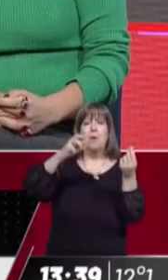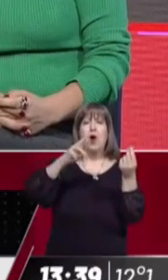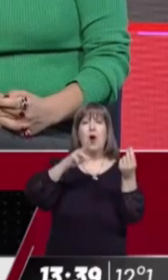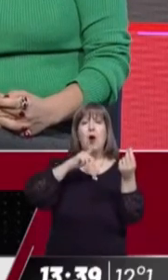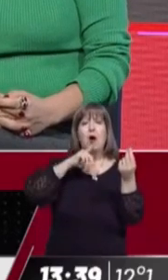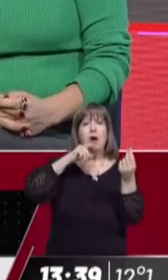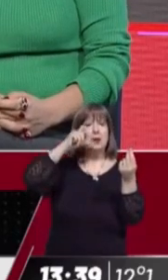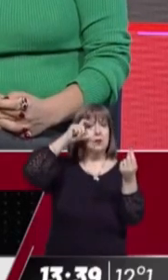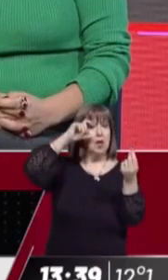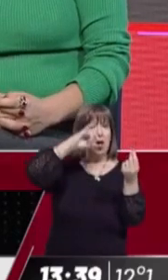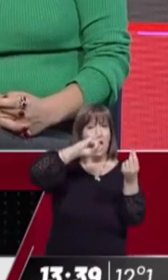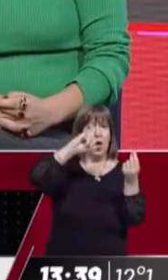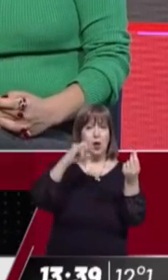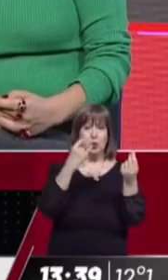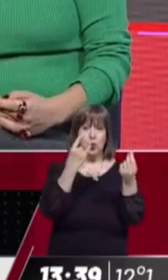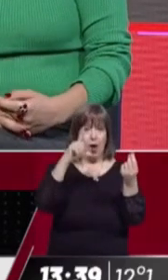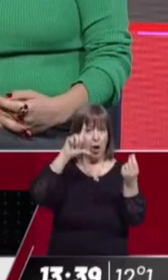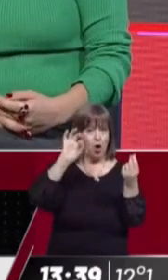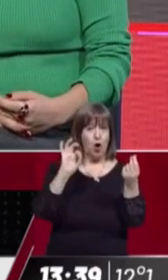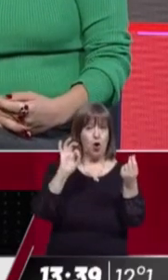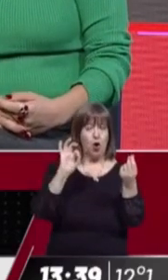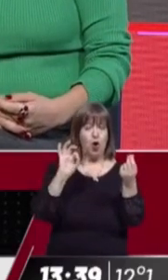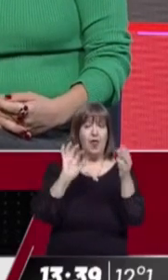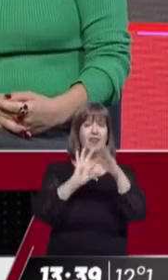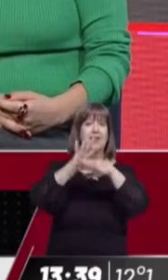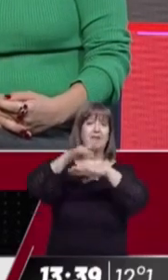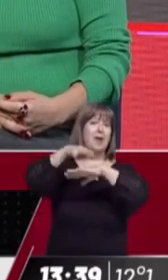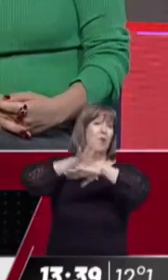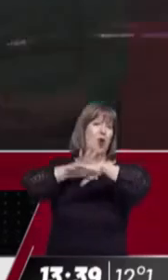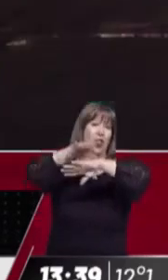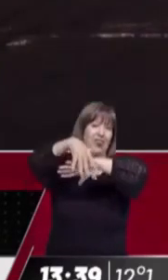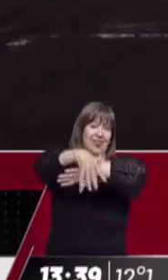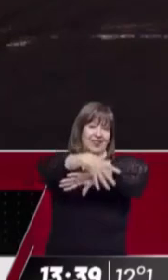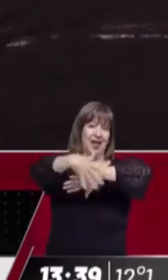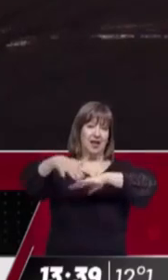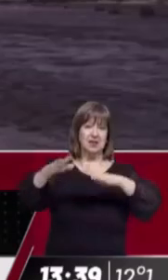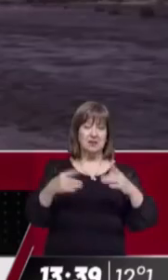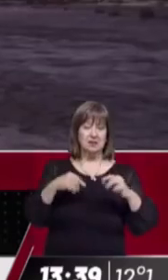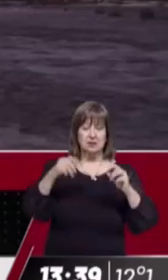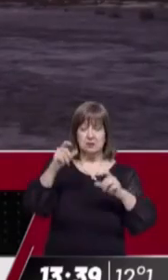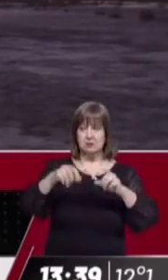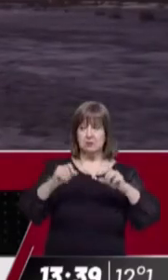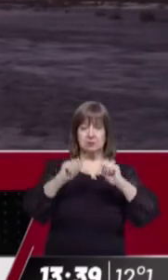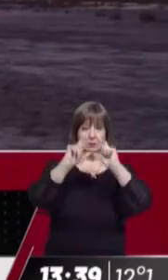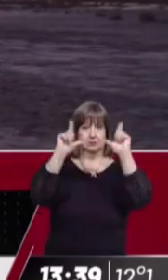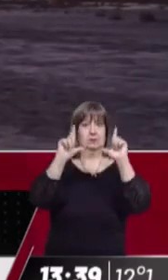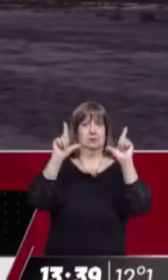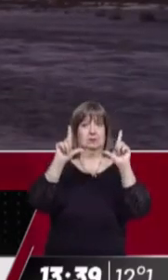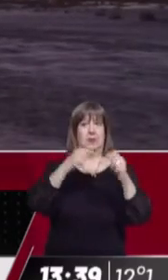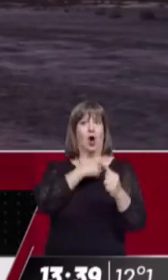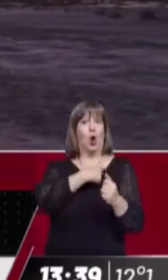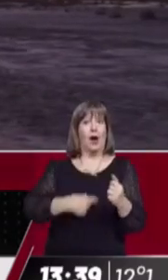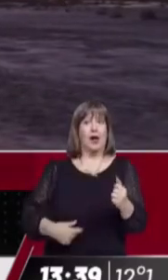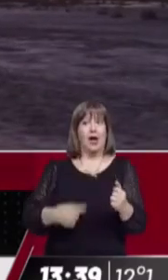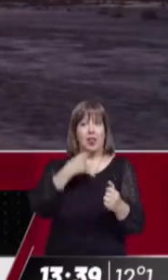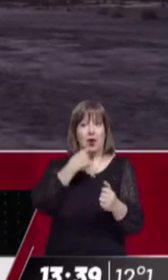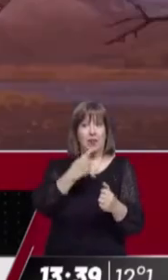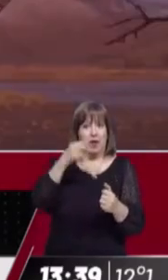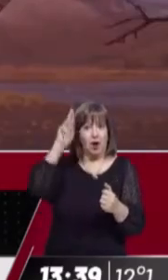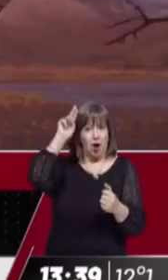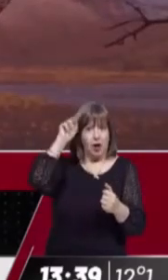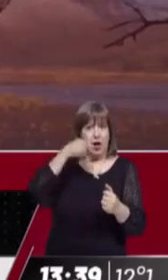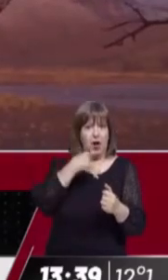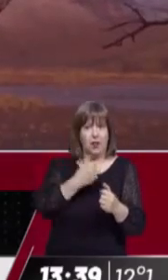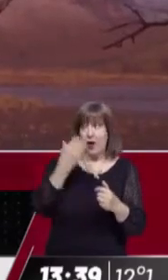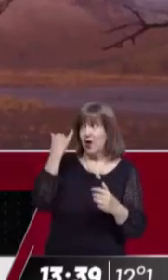esto no estaba preparado y aparte todo el mundo quedó muy sorprendido por los anuncios del gobernador esta